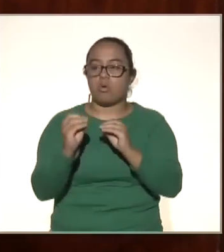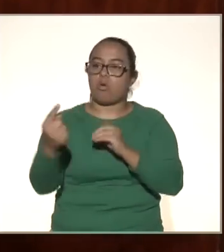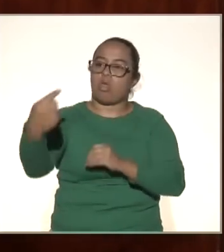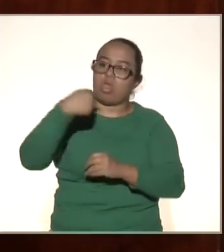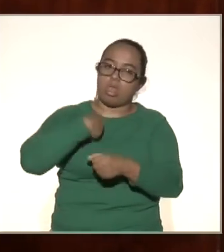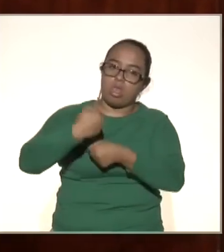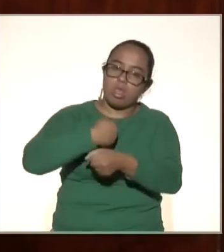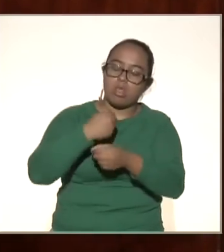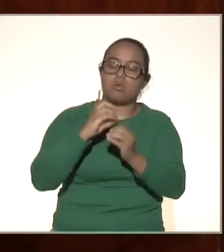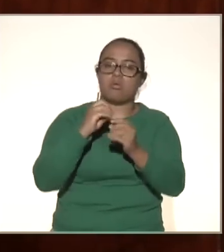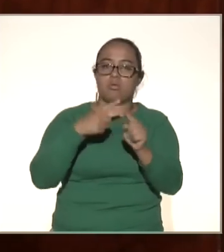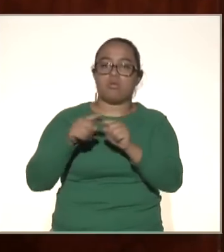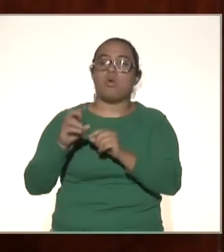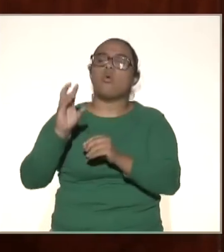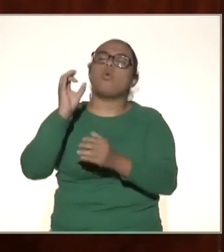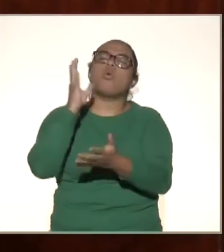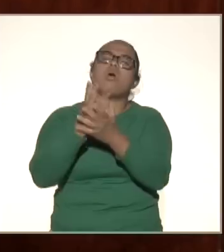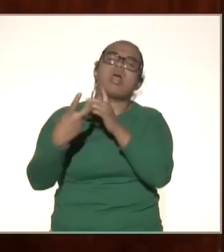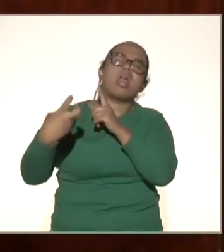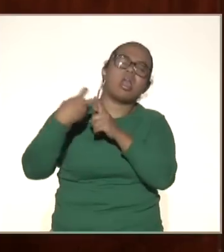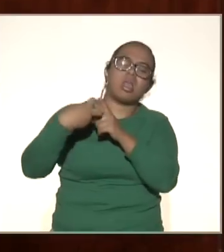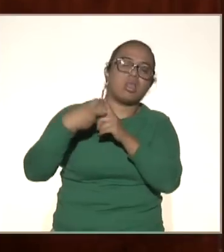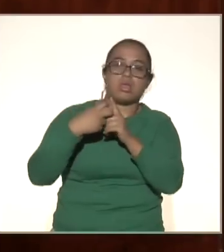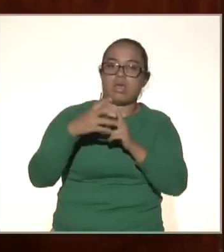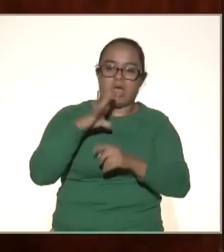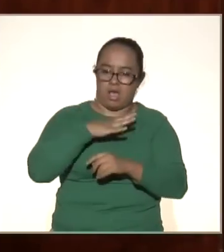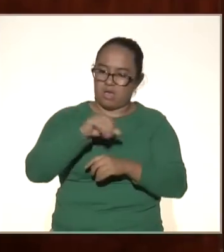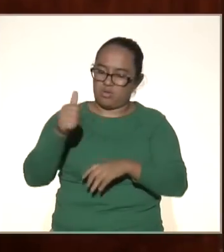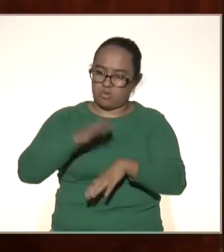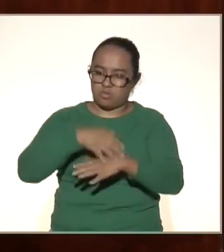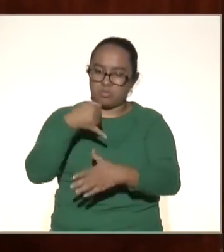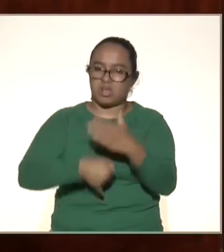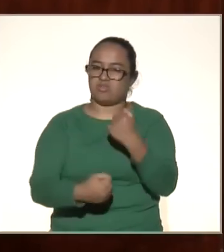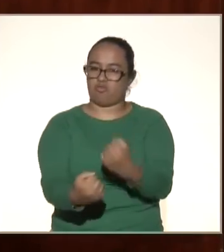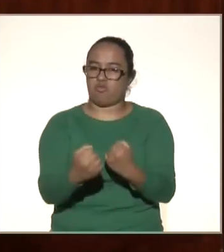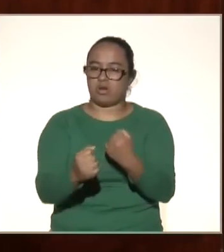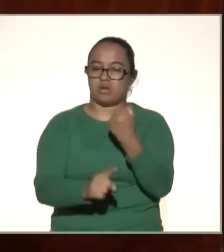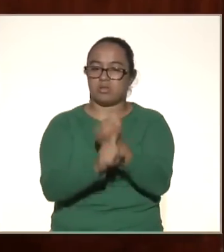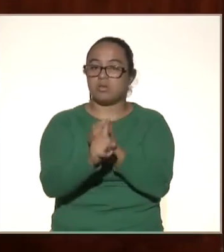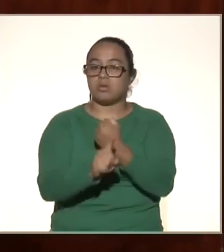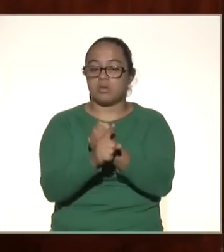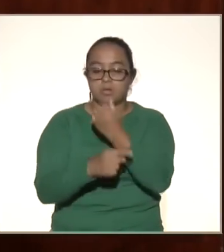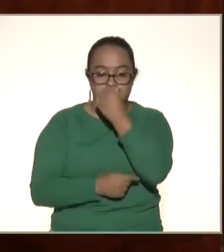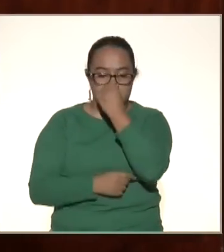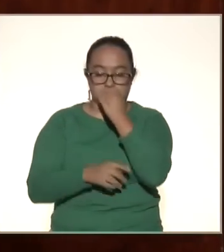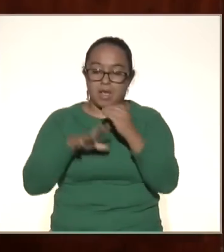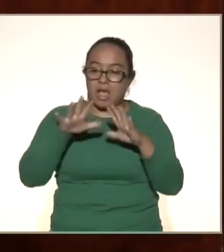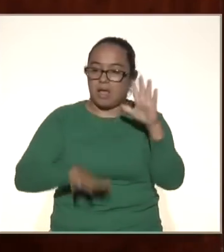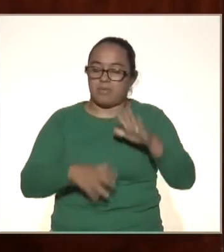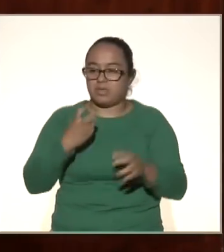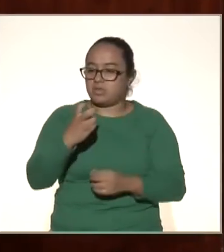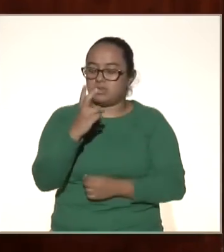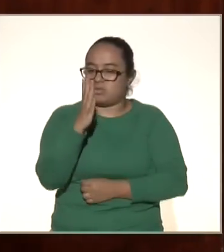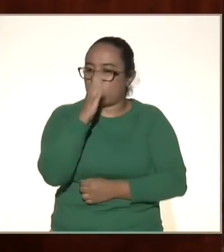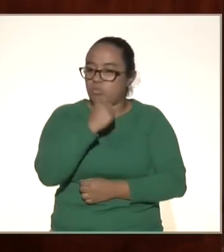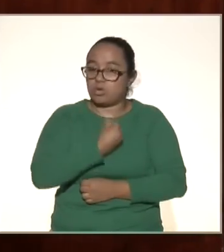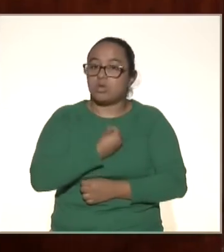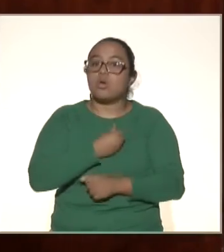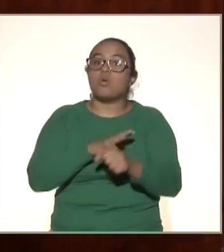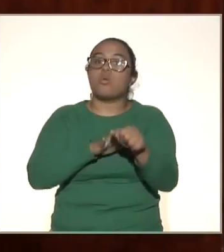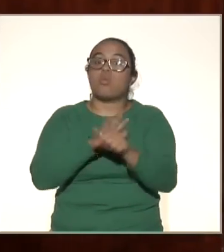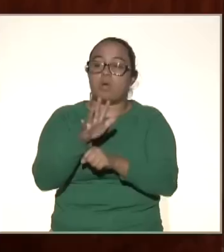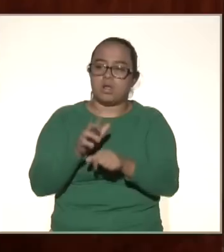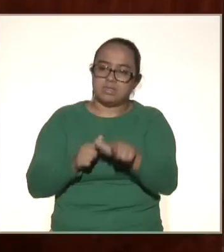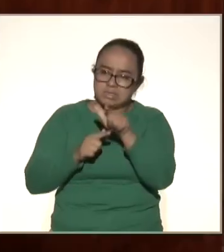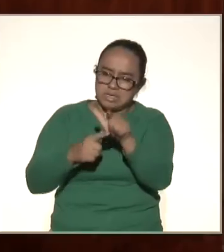allá de solo habló mal o me lanzó una indirecta. En estas situaciones que ya no son tan soportables, ¿qué es lo mejor? ¿Seguir